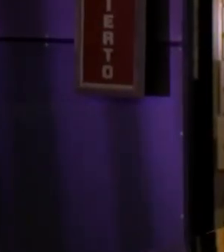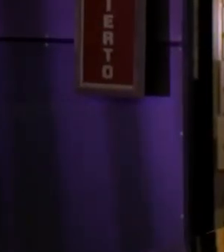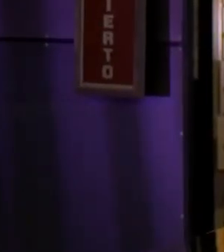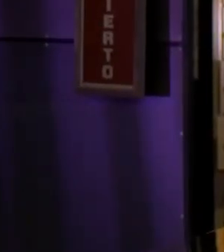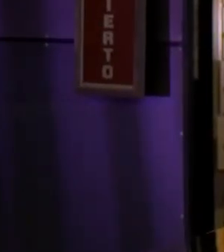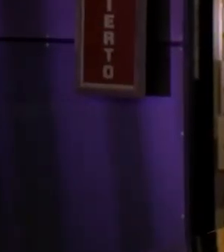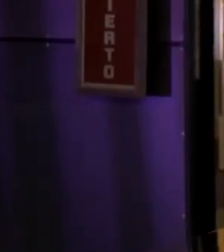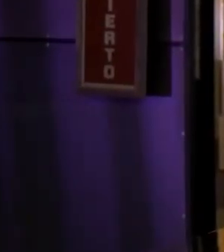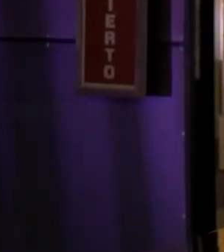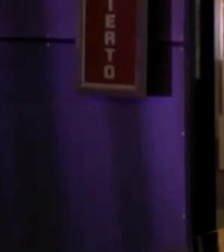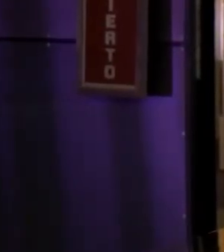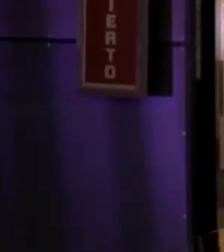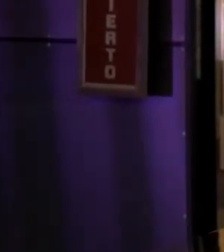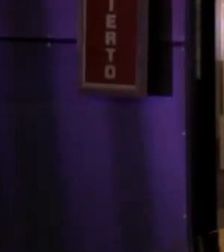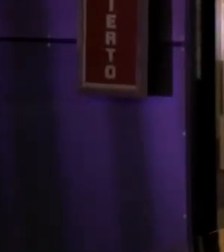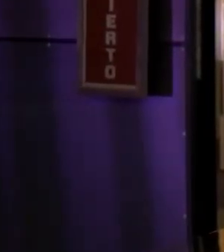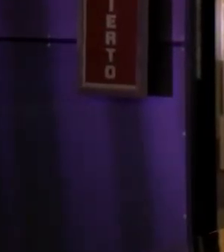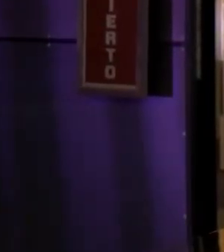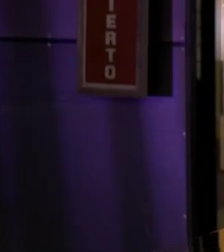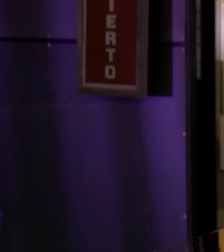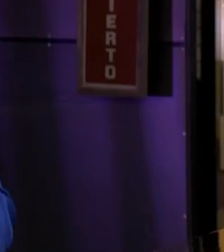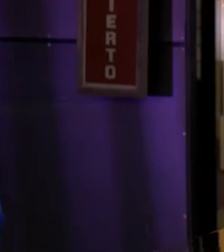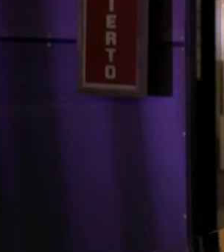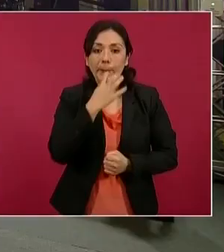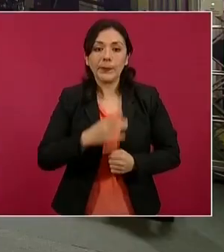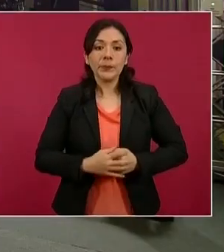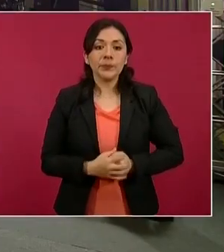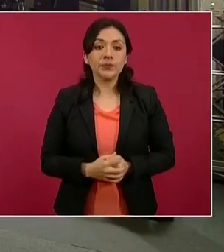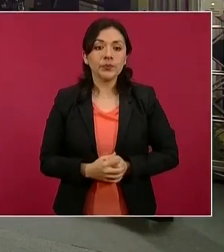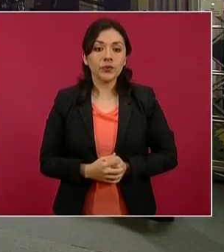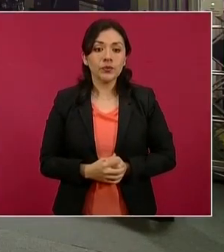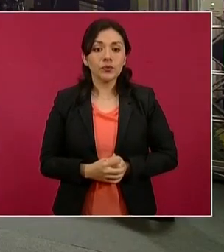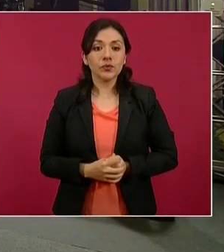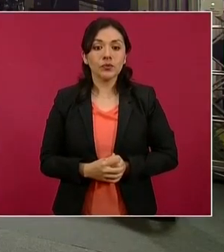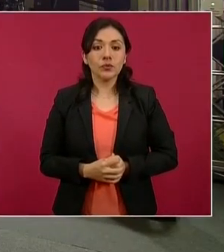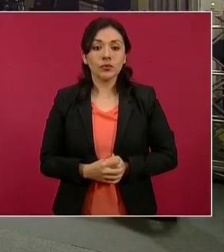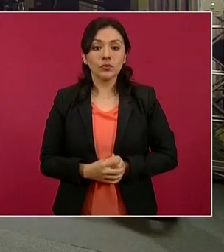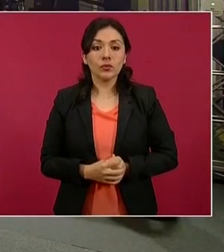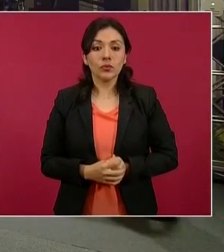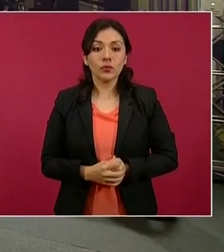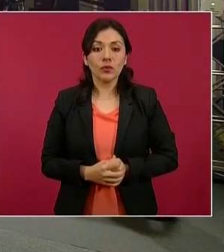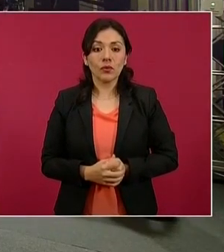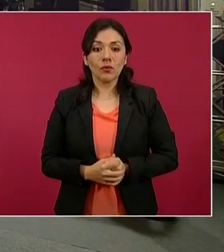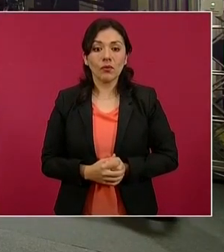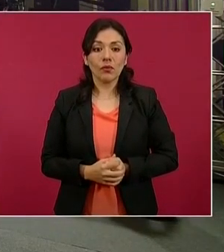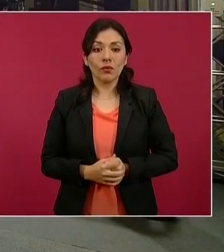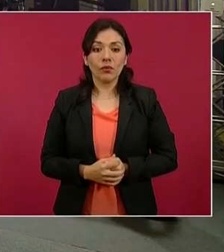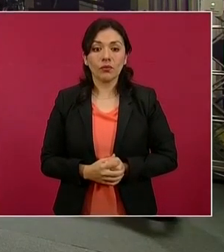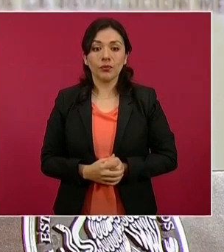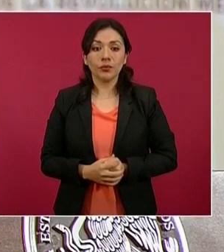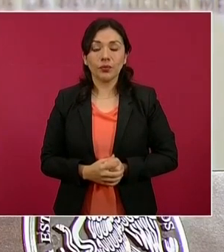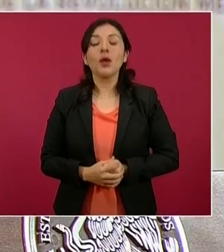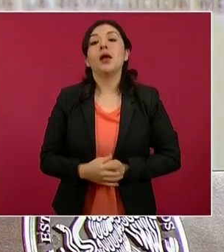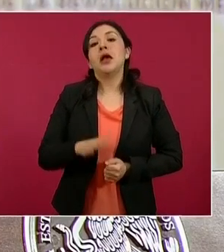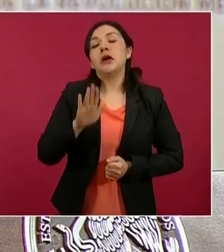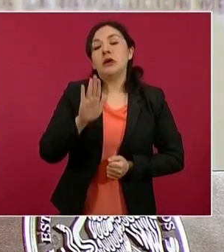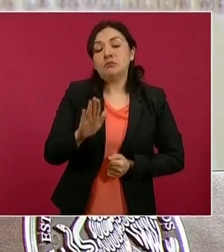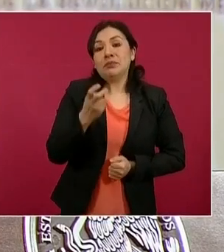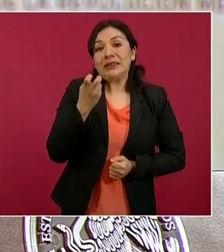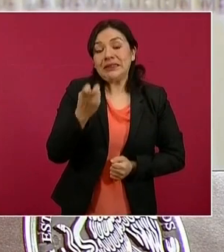López Obrador habló sobre la crisis entre Rusia y Ucrania. En términos de política exterior,